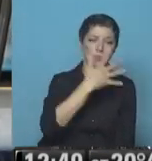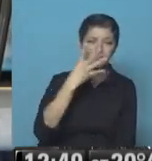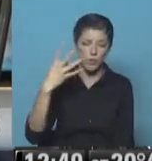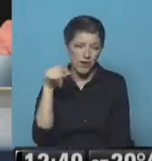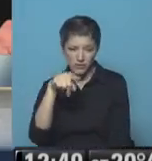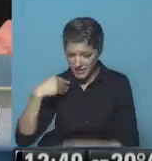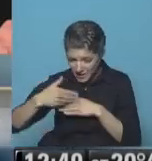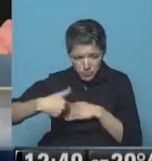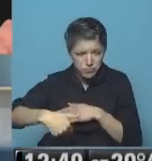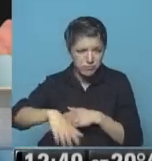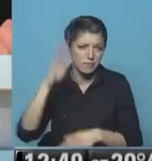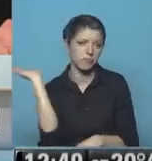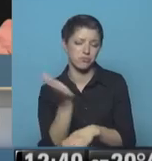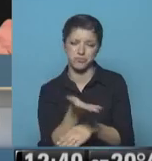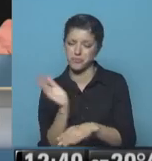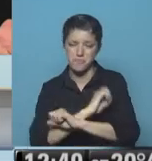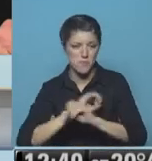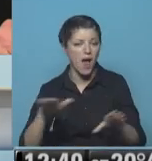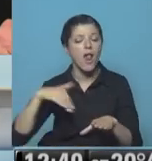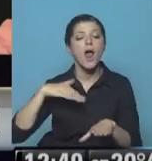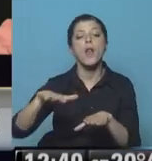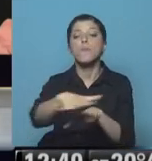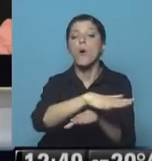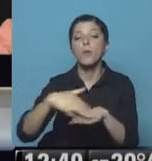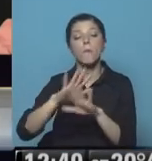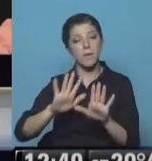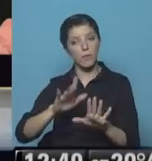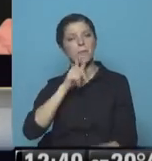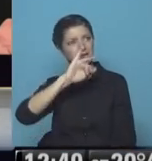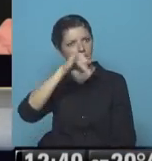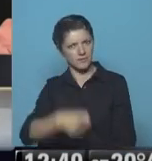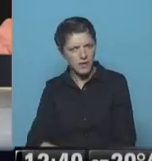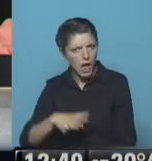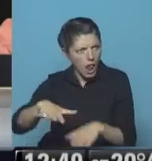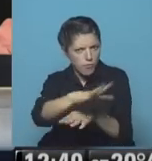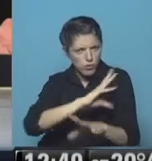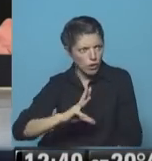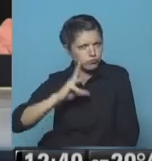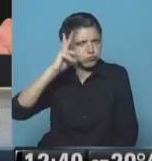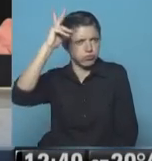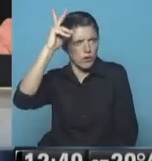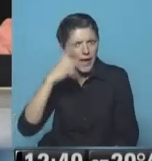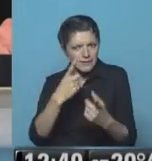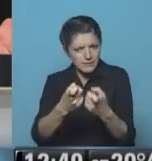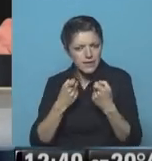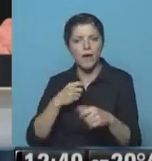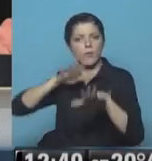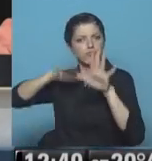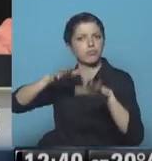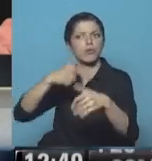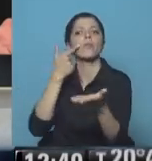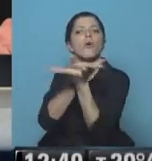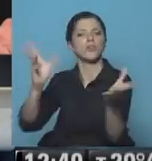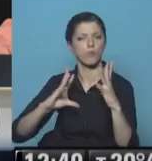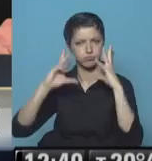sido terriblemente castigado. Sin embargo, creo que sí, que hay disgusto, que hay bronca, que hay necesidad de salir a la calle. Lo que sí